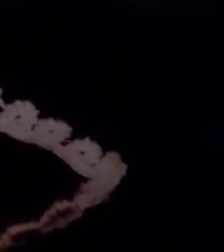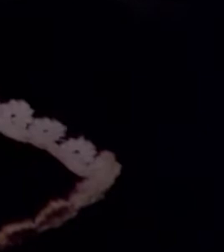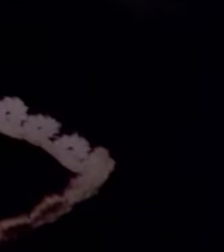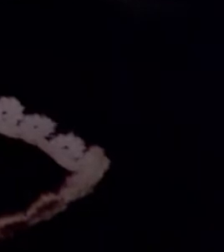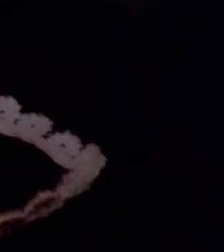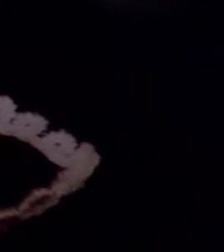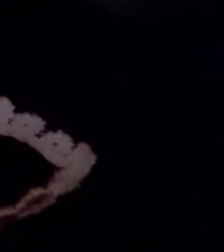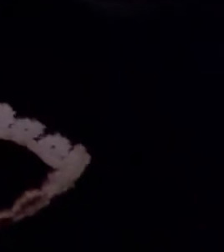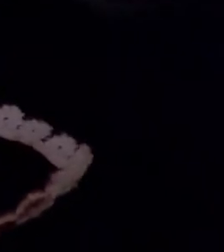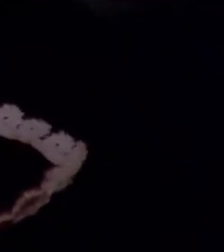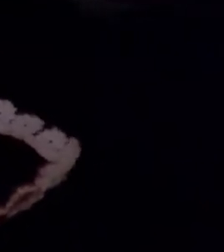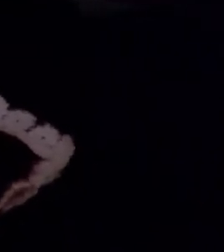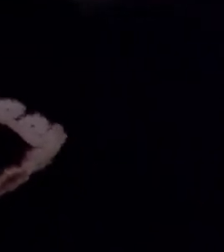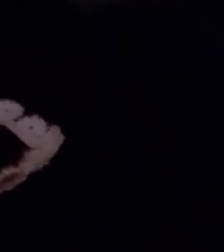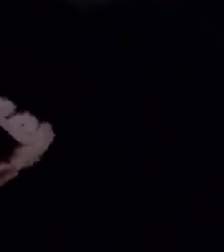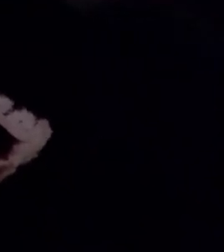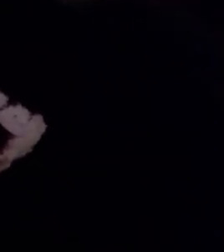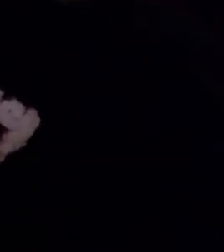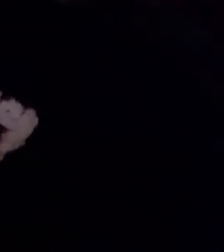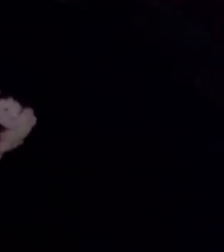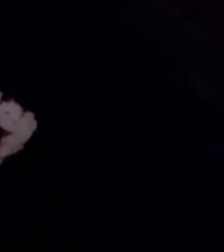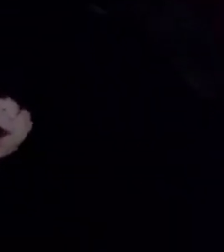mató a tu abuelo de la pena.